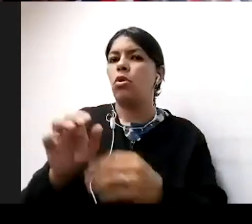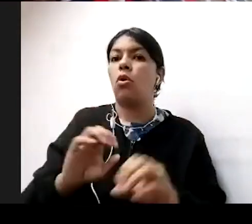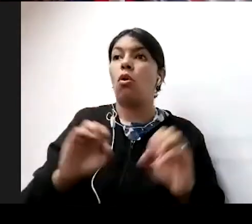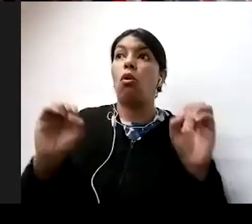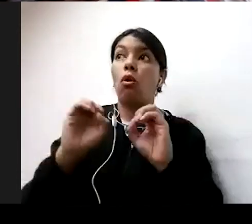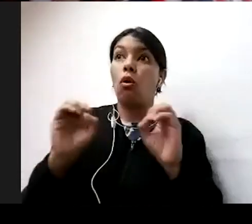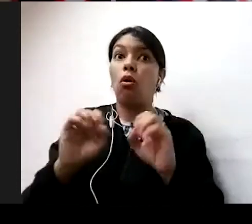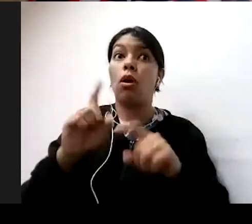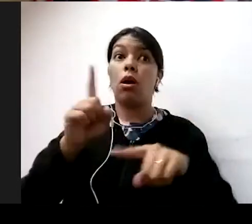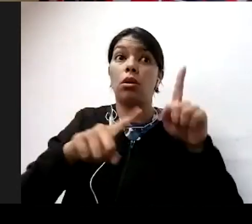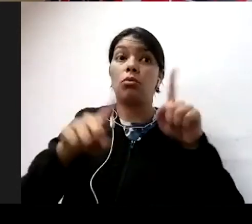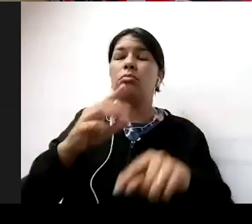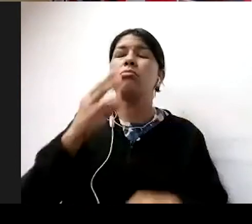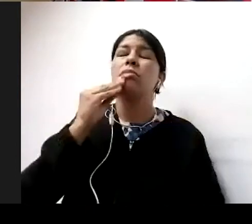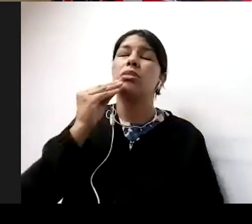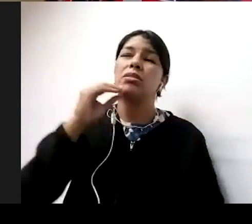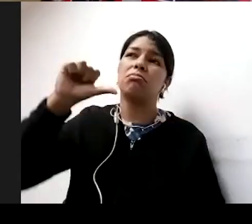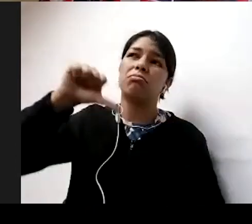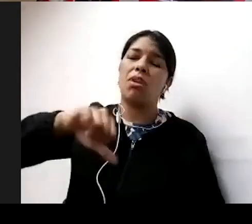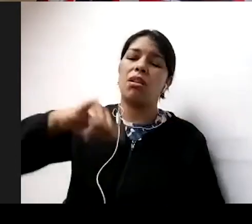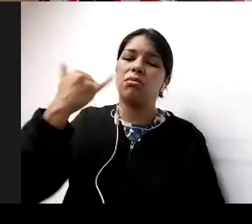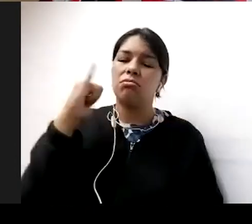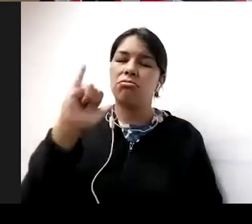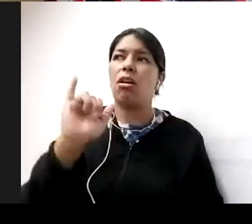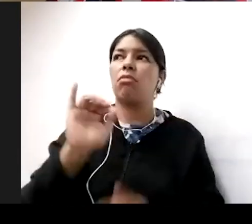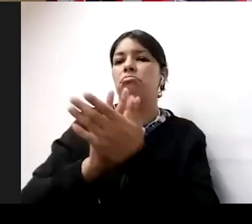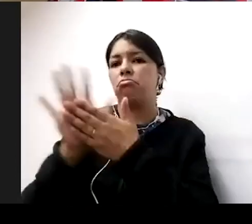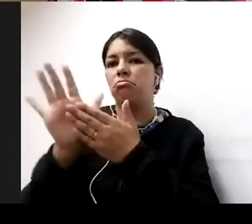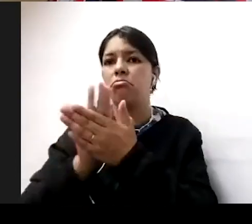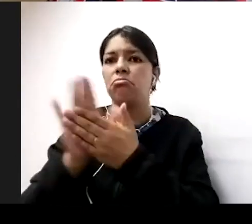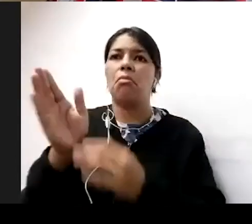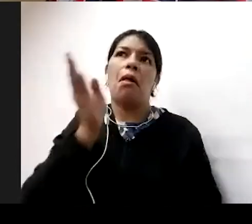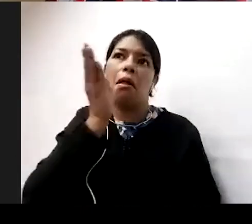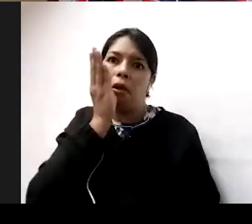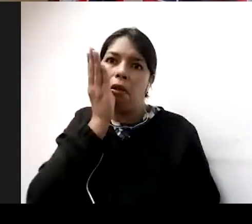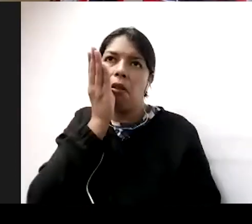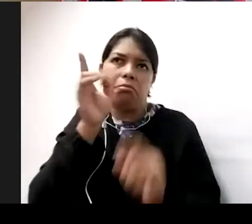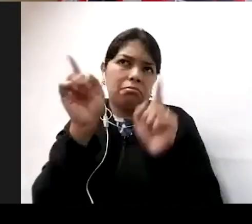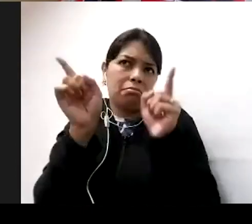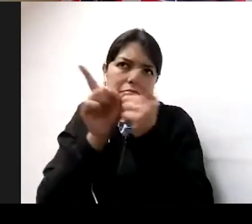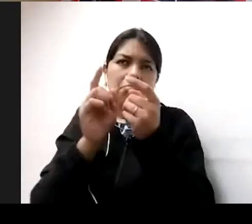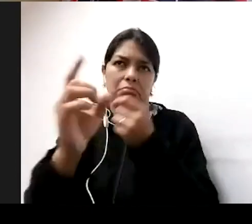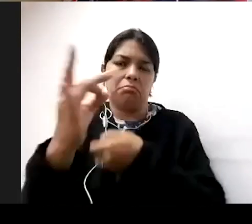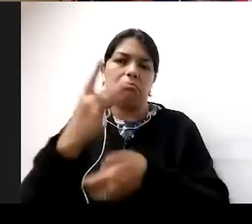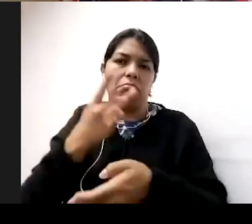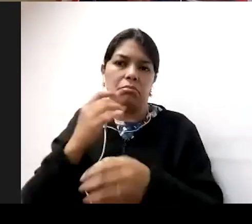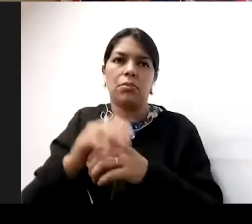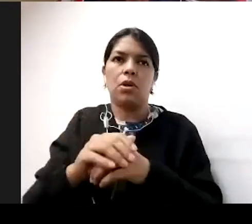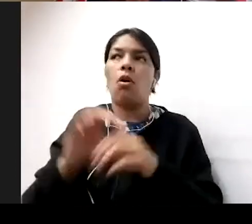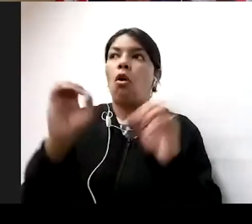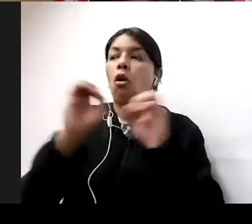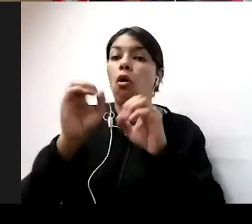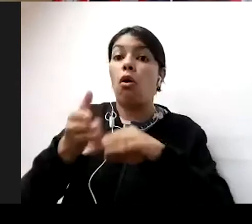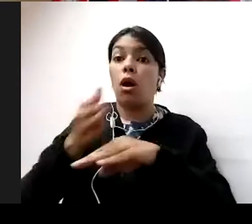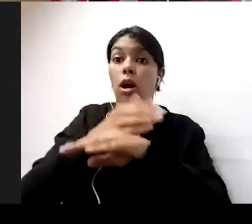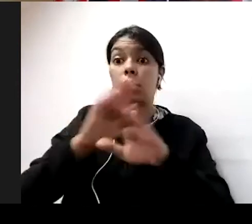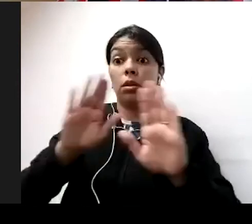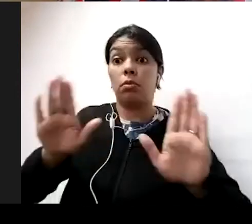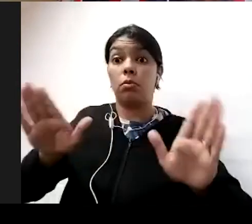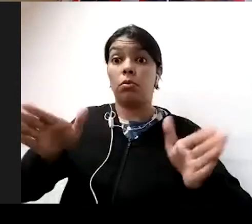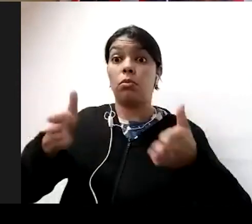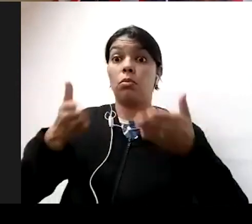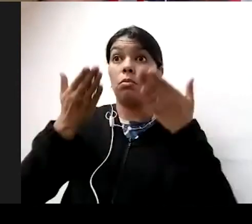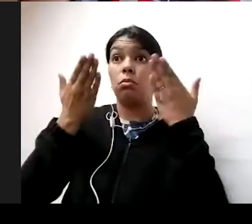una situación de estas a nivel familiar, que nos cuenten cómo han ayudado también a superarlos, cómo esto les cambió a nivel social, familiar,